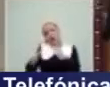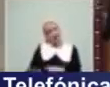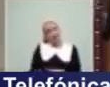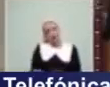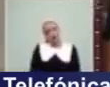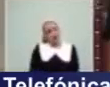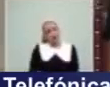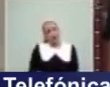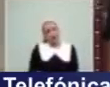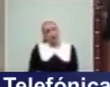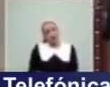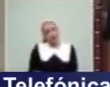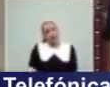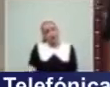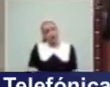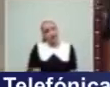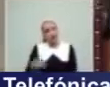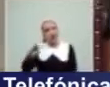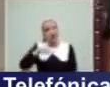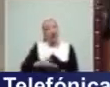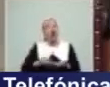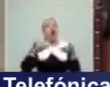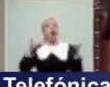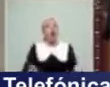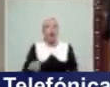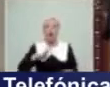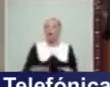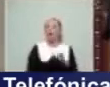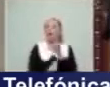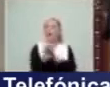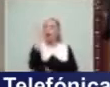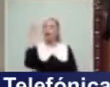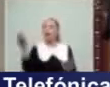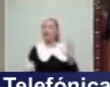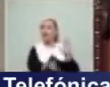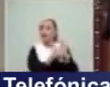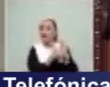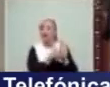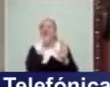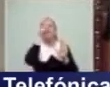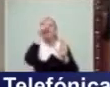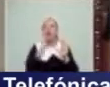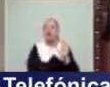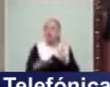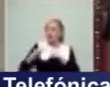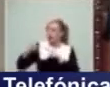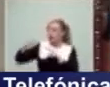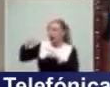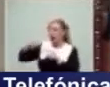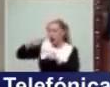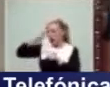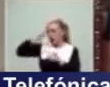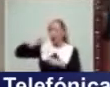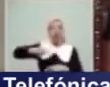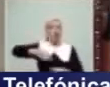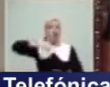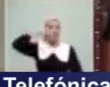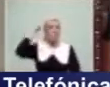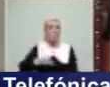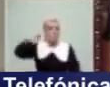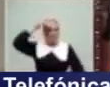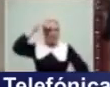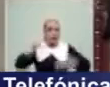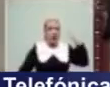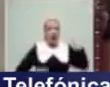se advierte que se está cometiendo una injusticia, en otras puede ser un tema con una relevancia social o